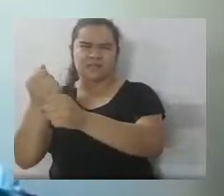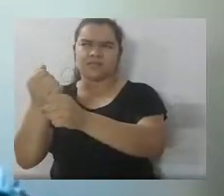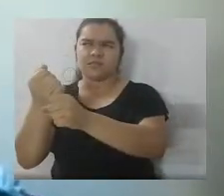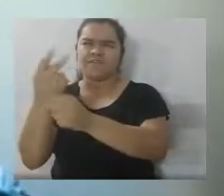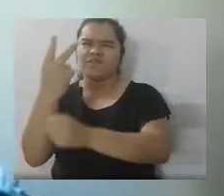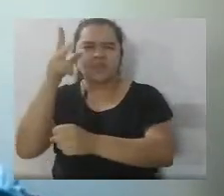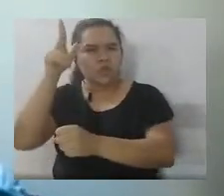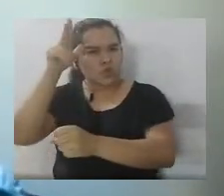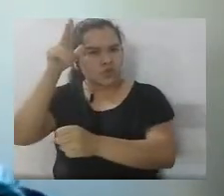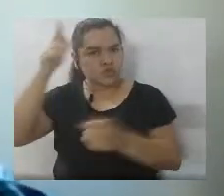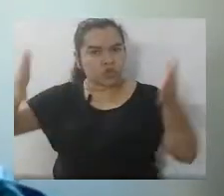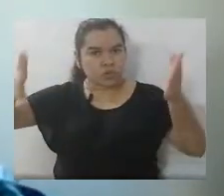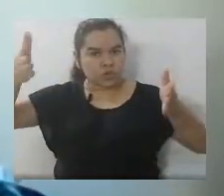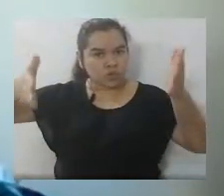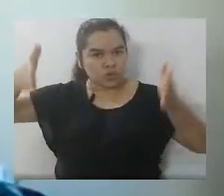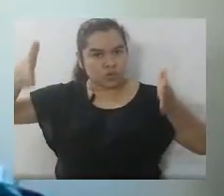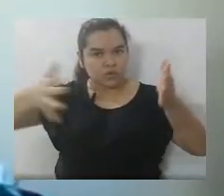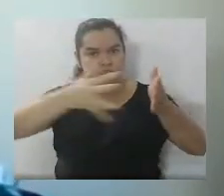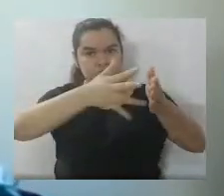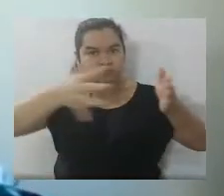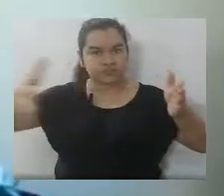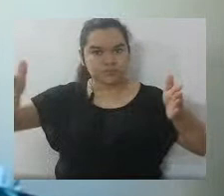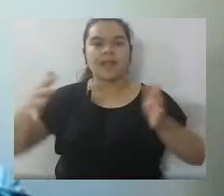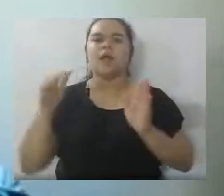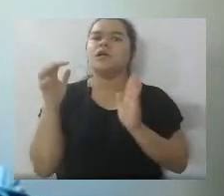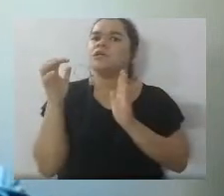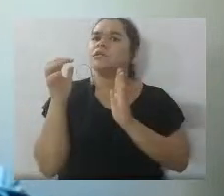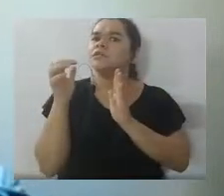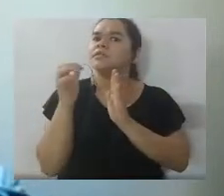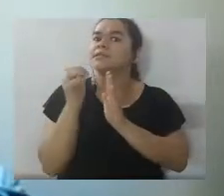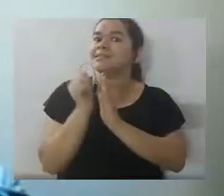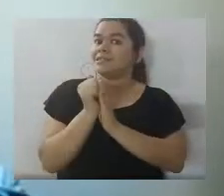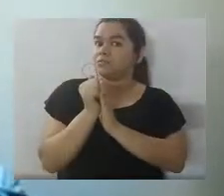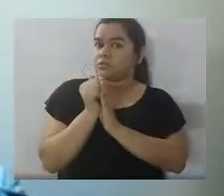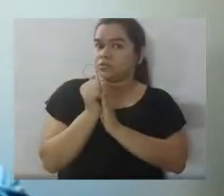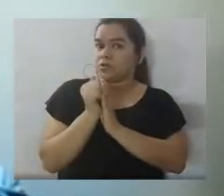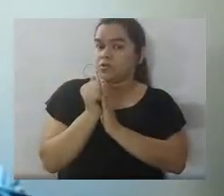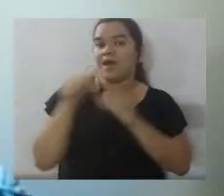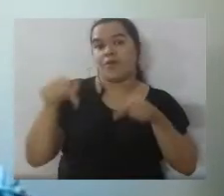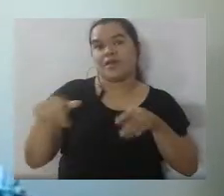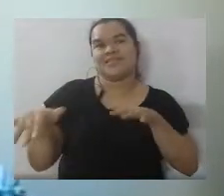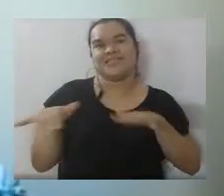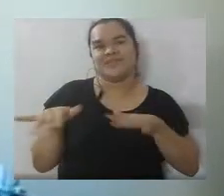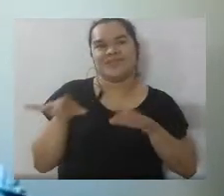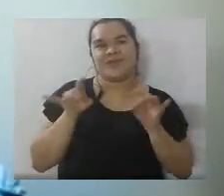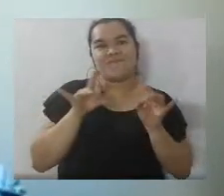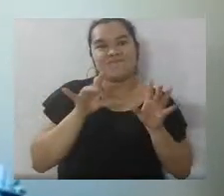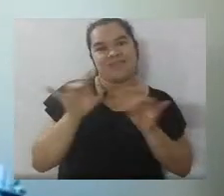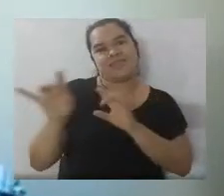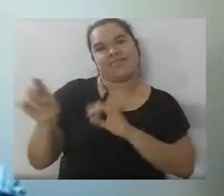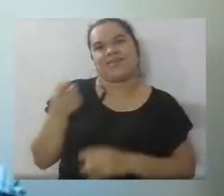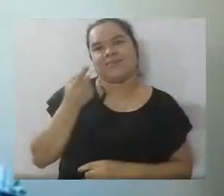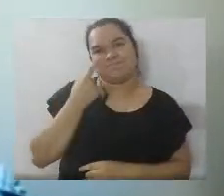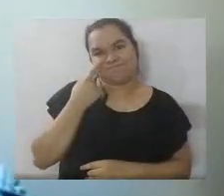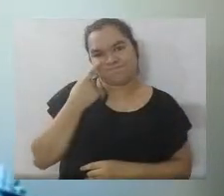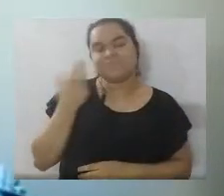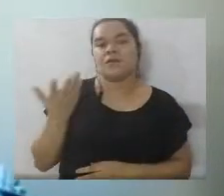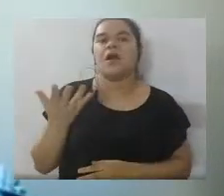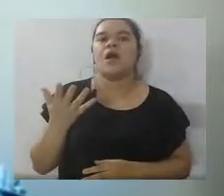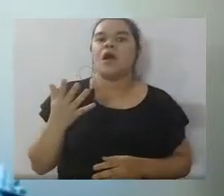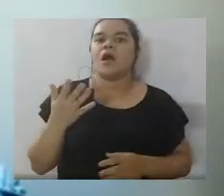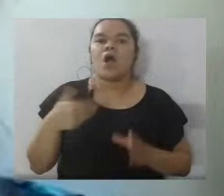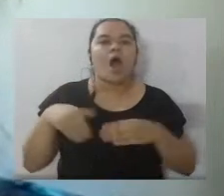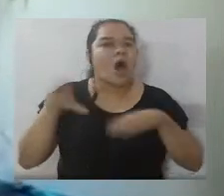el día 28. La forma en que se va a hacer en esta oportunidad, dadas las circunstancias que todos conocemos, va a